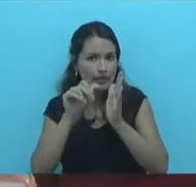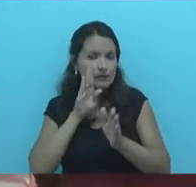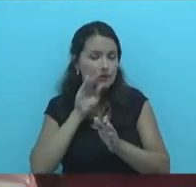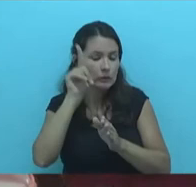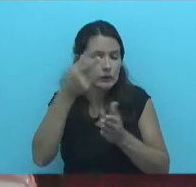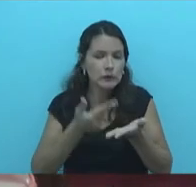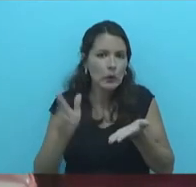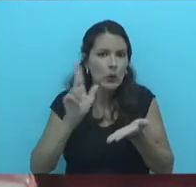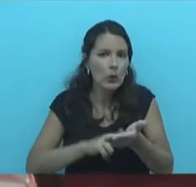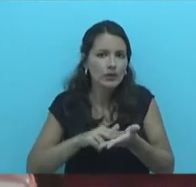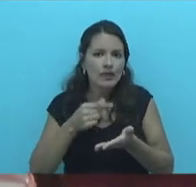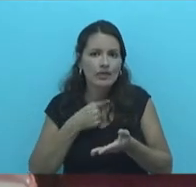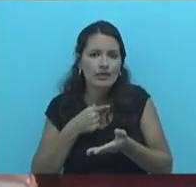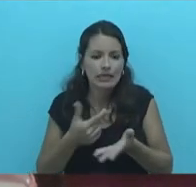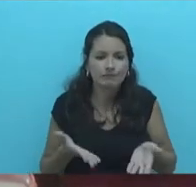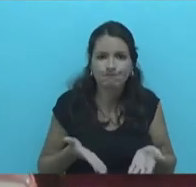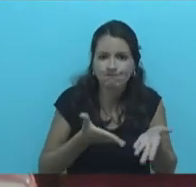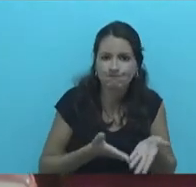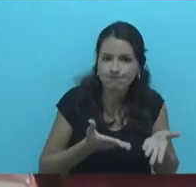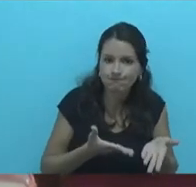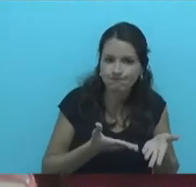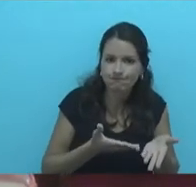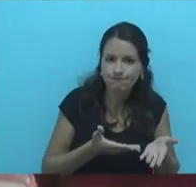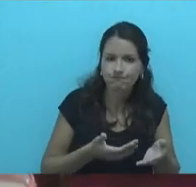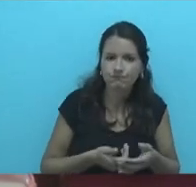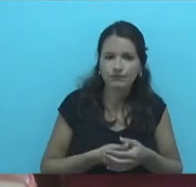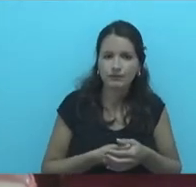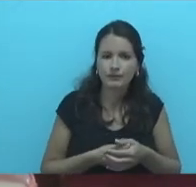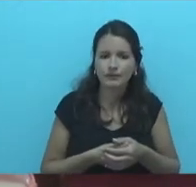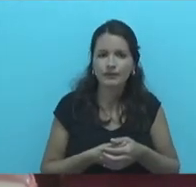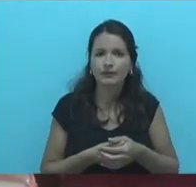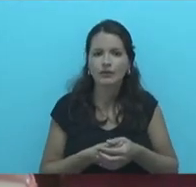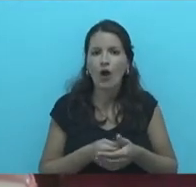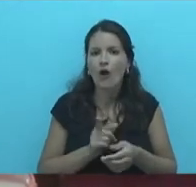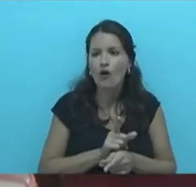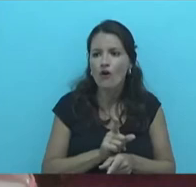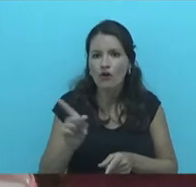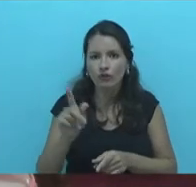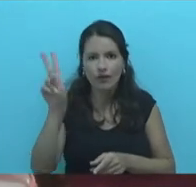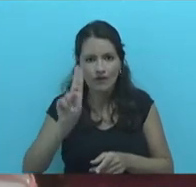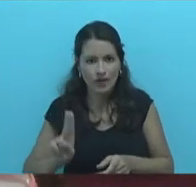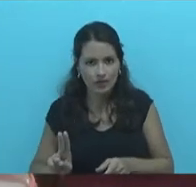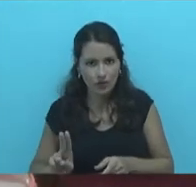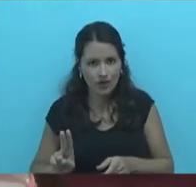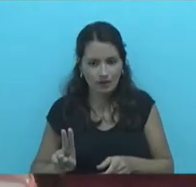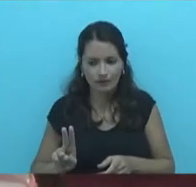de la doctrina Drago, en contra de la doctrina Carlos Calvo y en contra, ¿no es